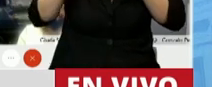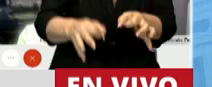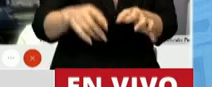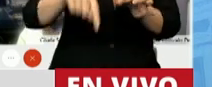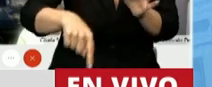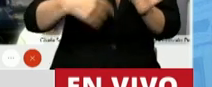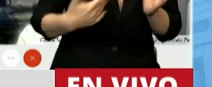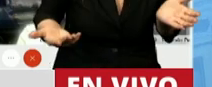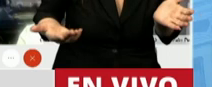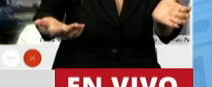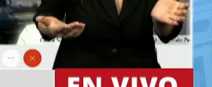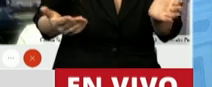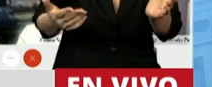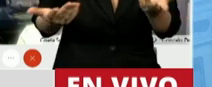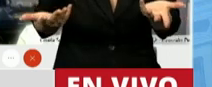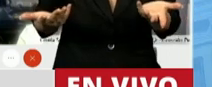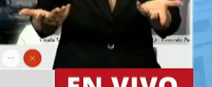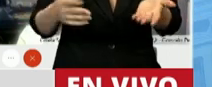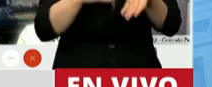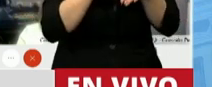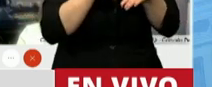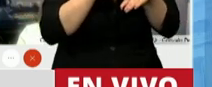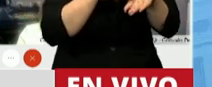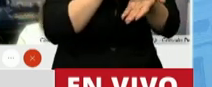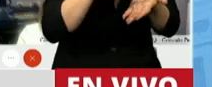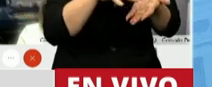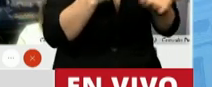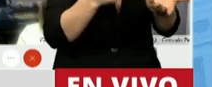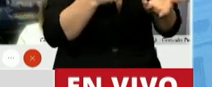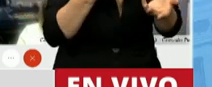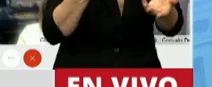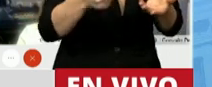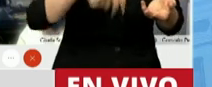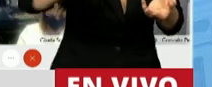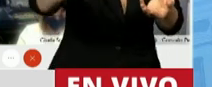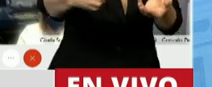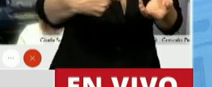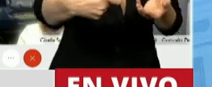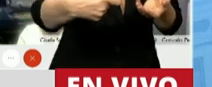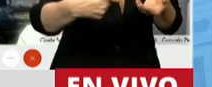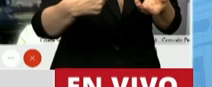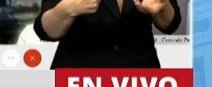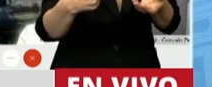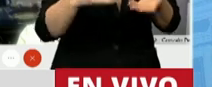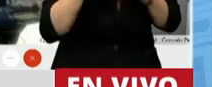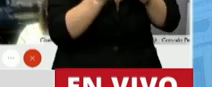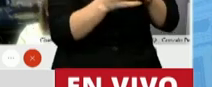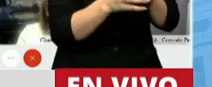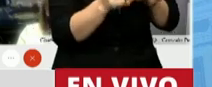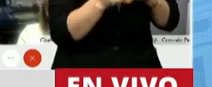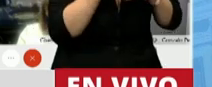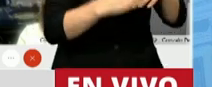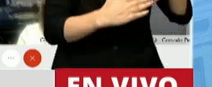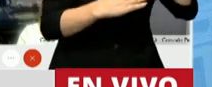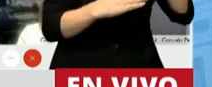eran las que un terreno donde fuera lo compraban en cuotas, el mango lo ahorraban en ladrillo y construían su